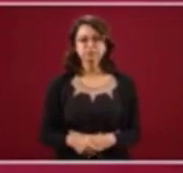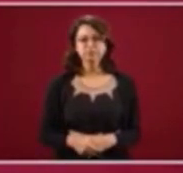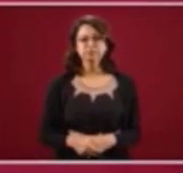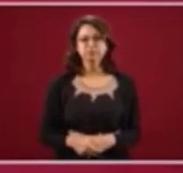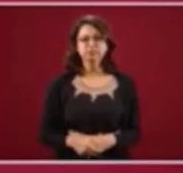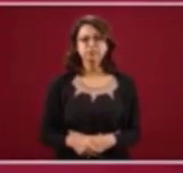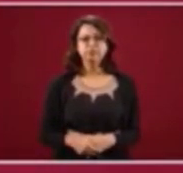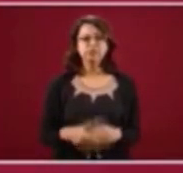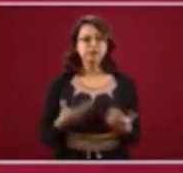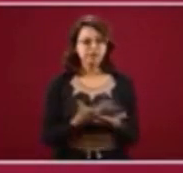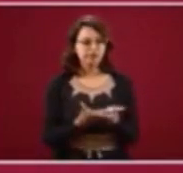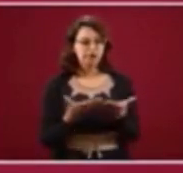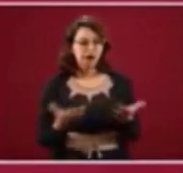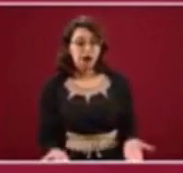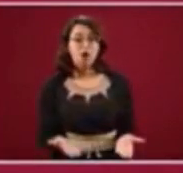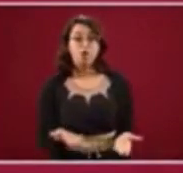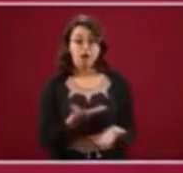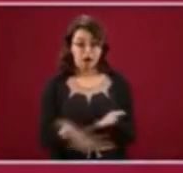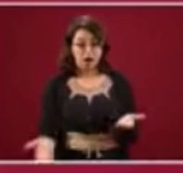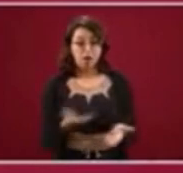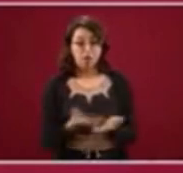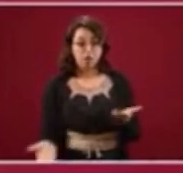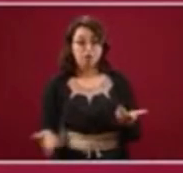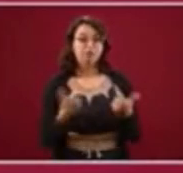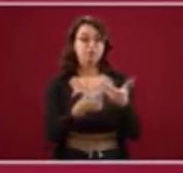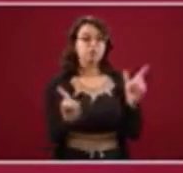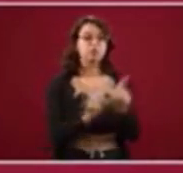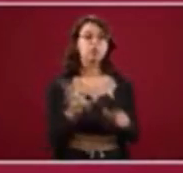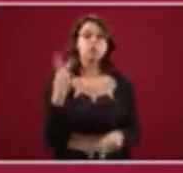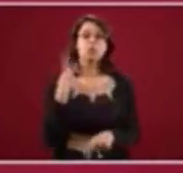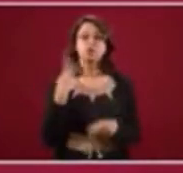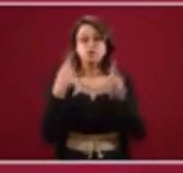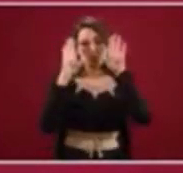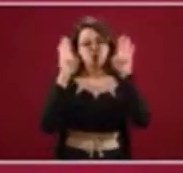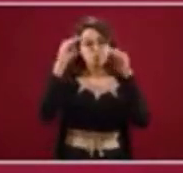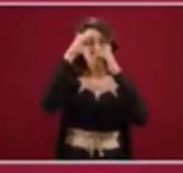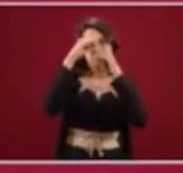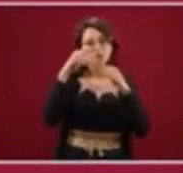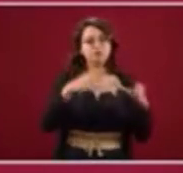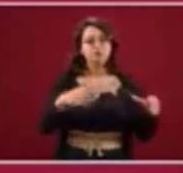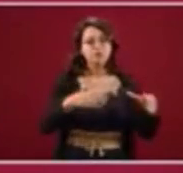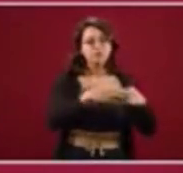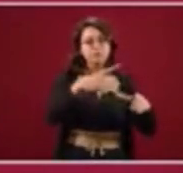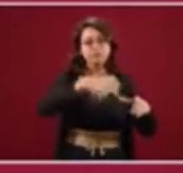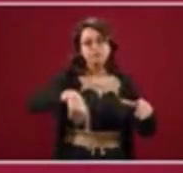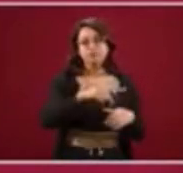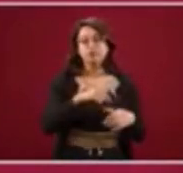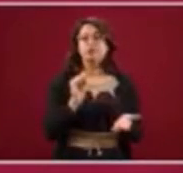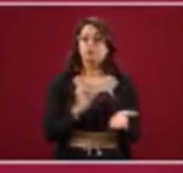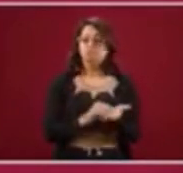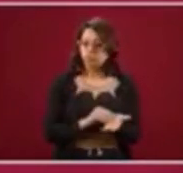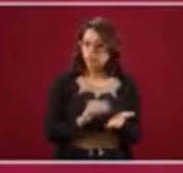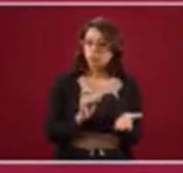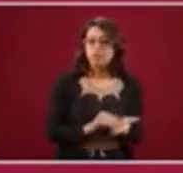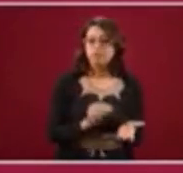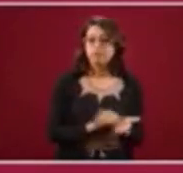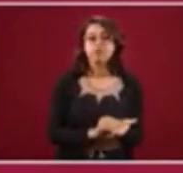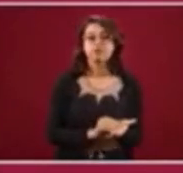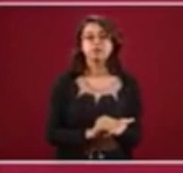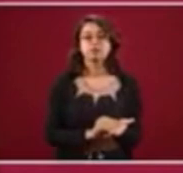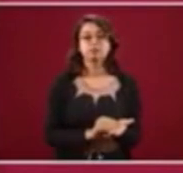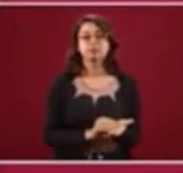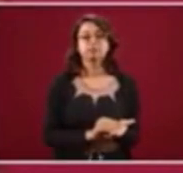dirigentes de estos partidos de ahora, conservadores, que todavía